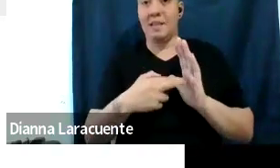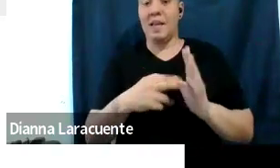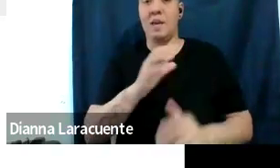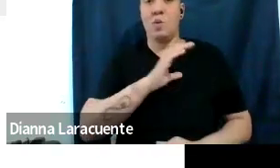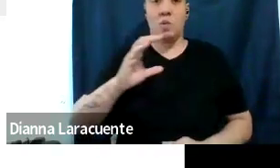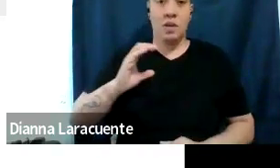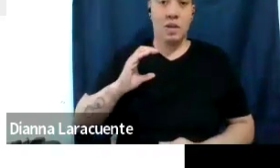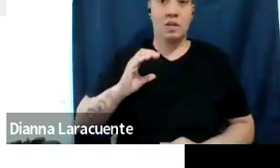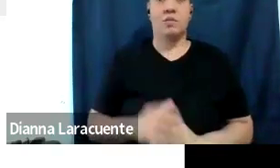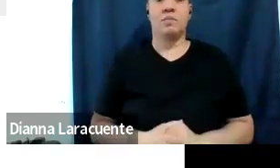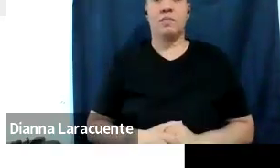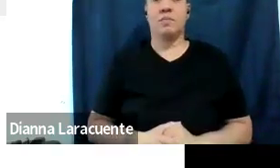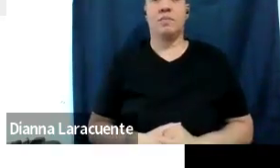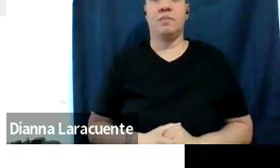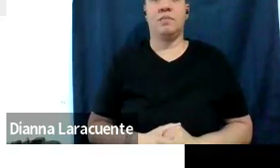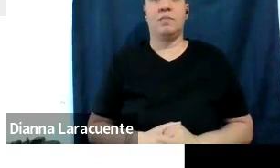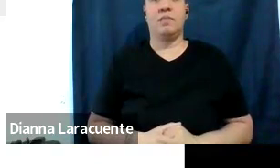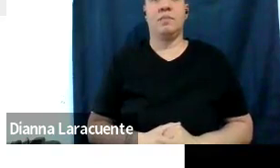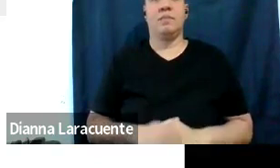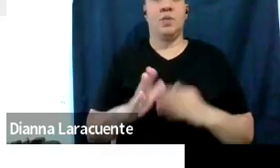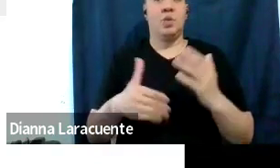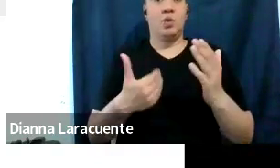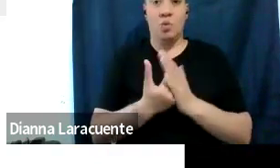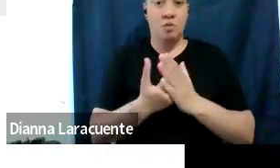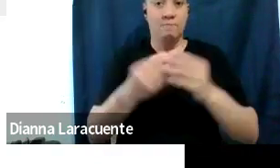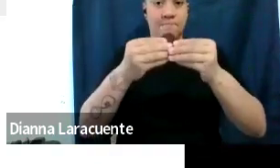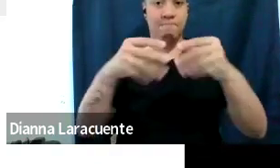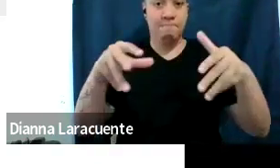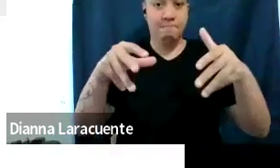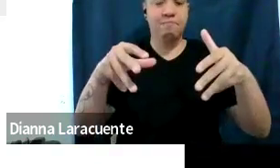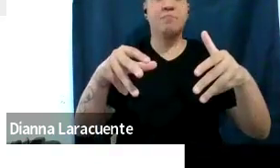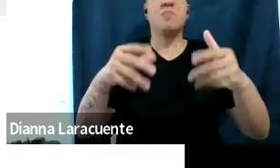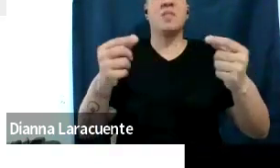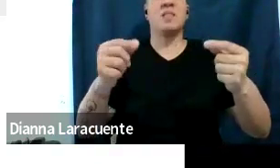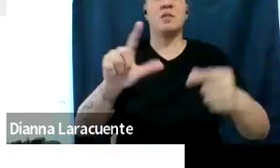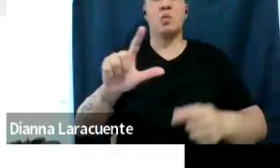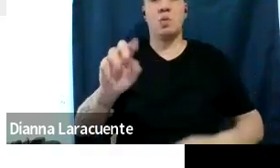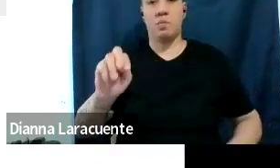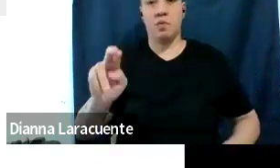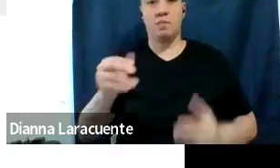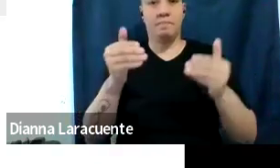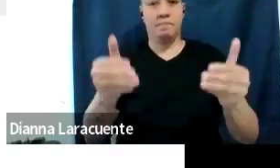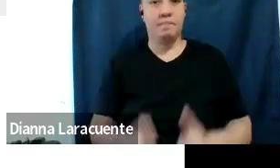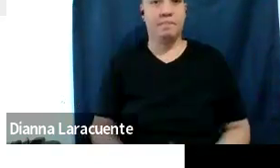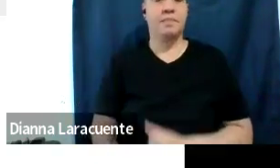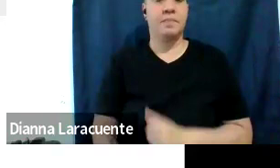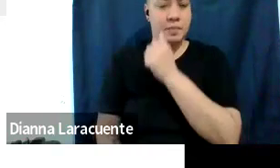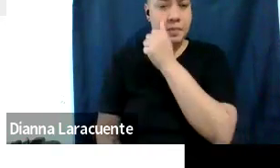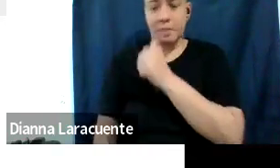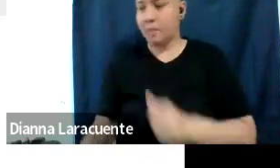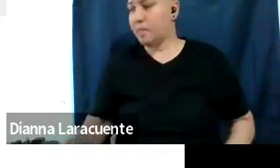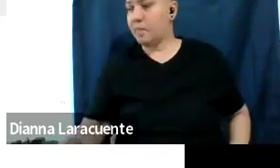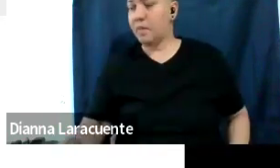Congreso. O sea, todo eso se pierde. ¿Y qué hace Muñoz Rivera? Sigue para adelante, sigue para